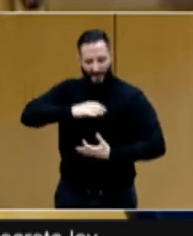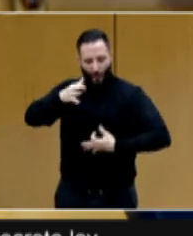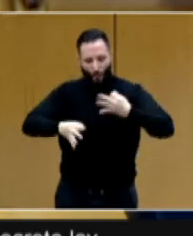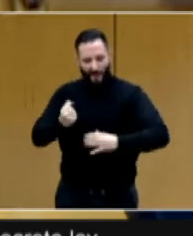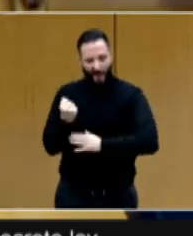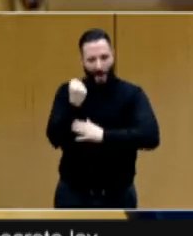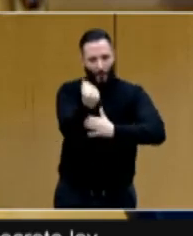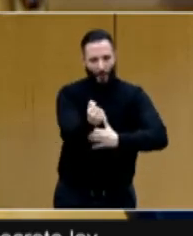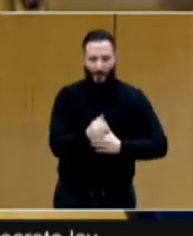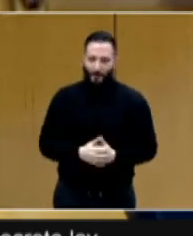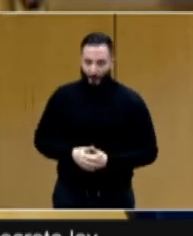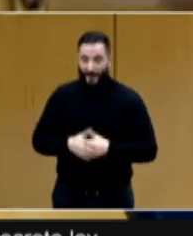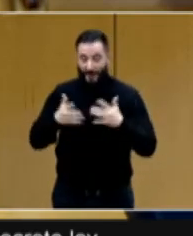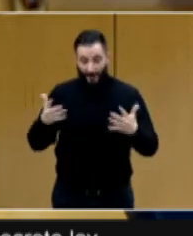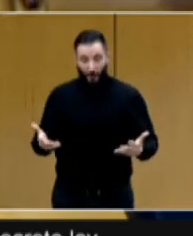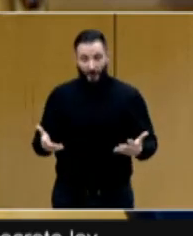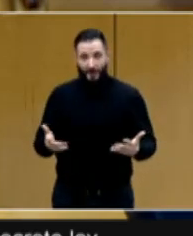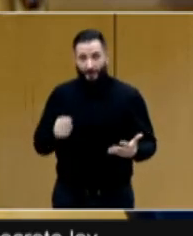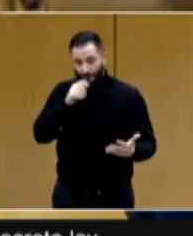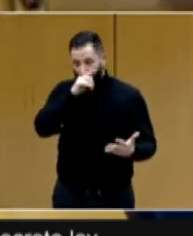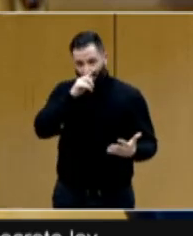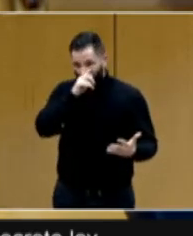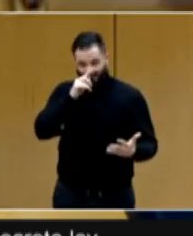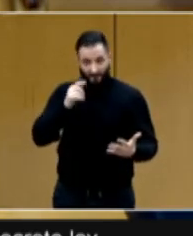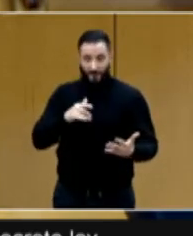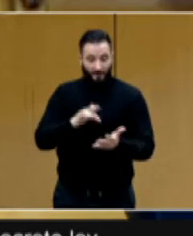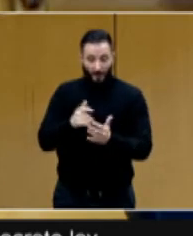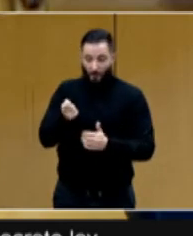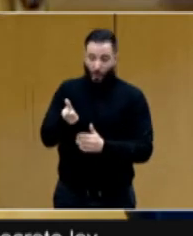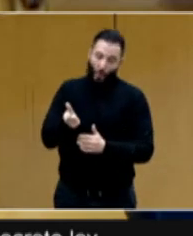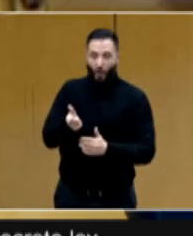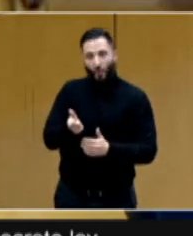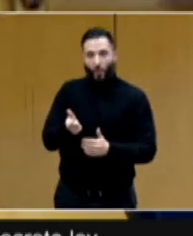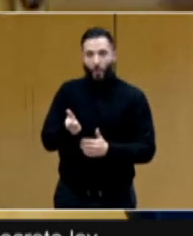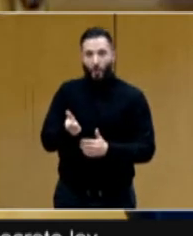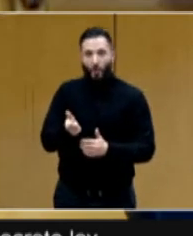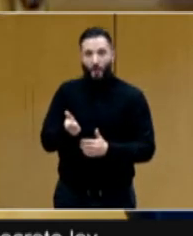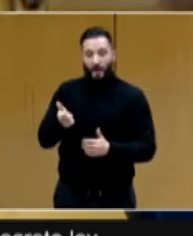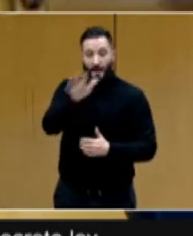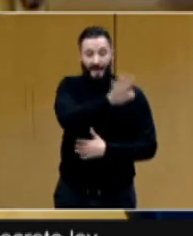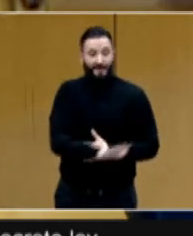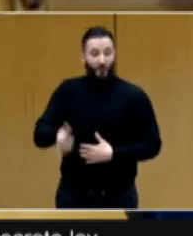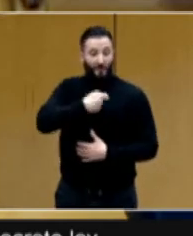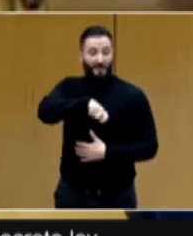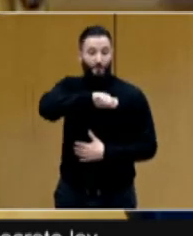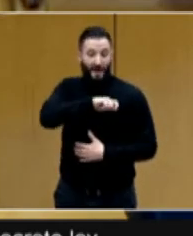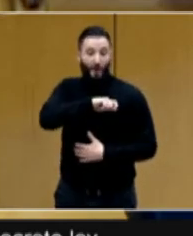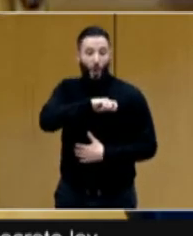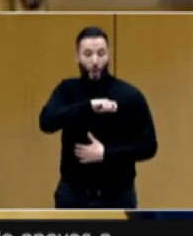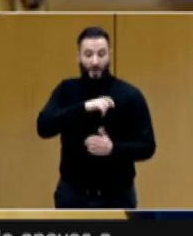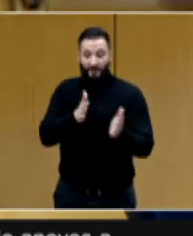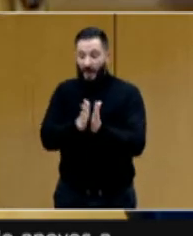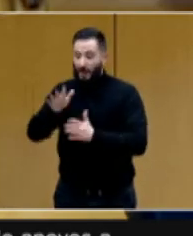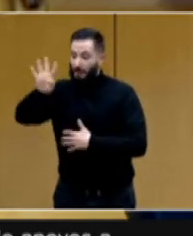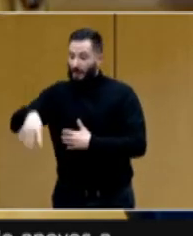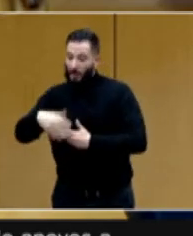un poco con un procedimiento un tanto distinto al que quizás se siguió en el estado español por qué Porque en